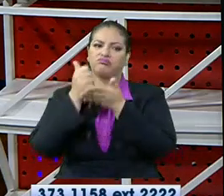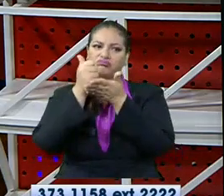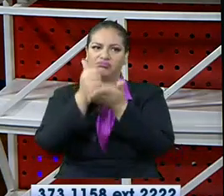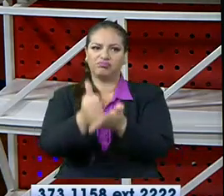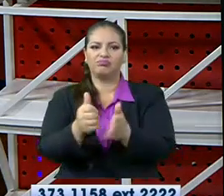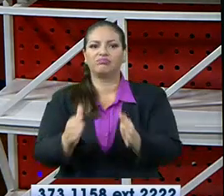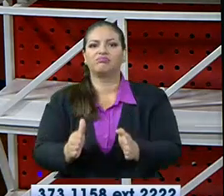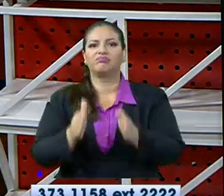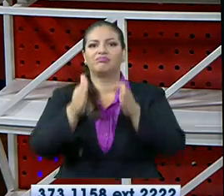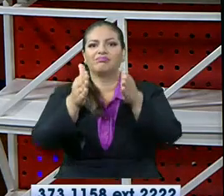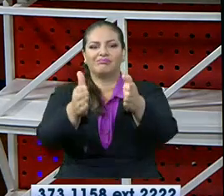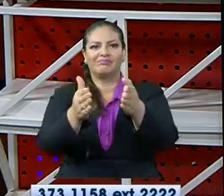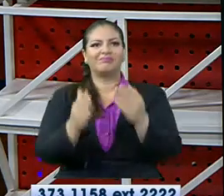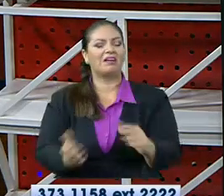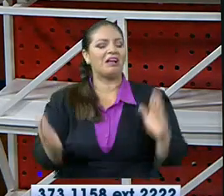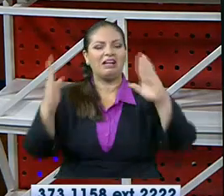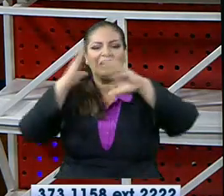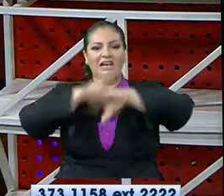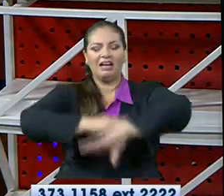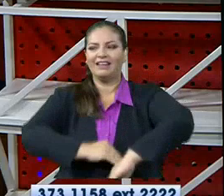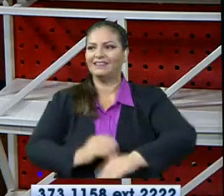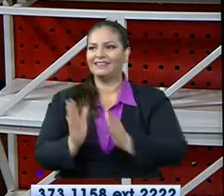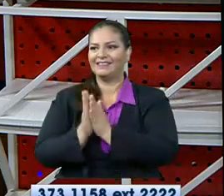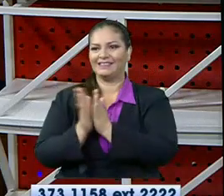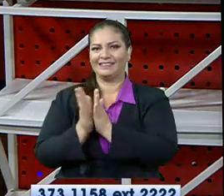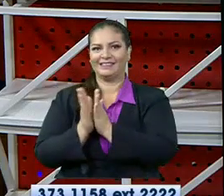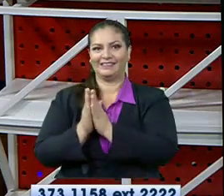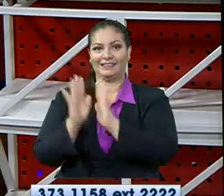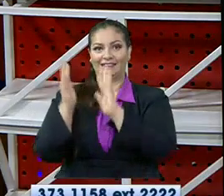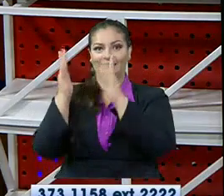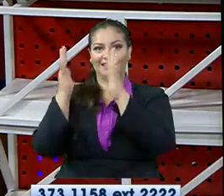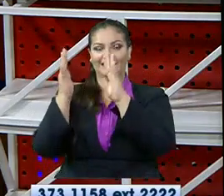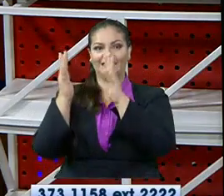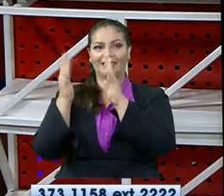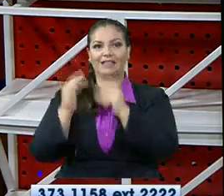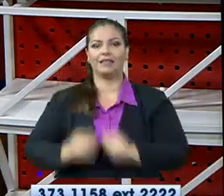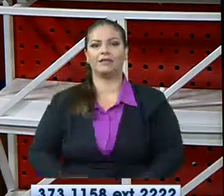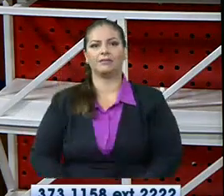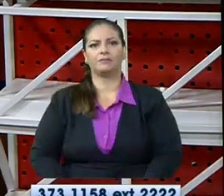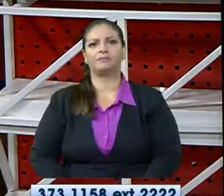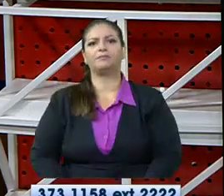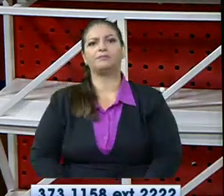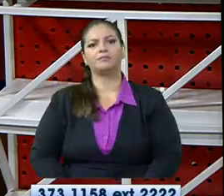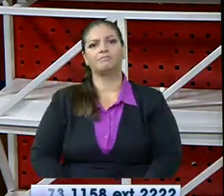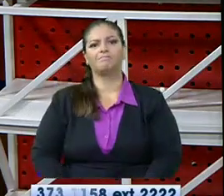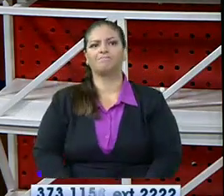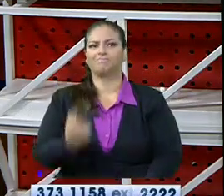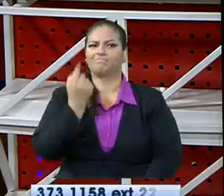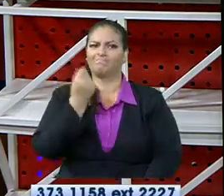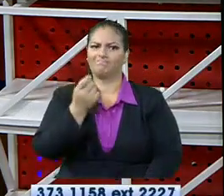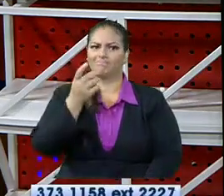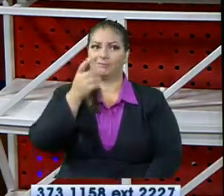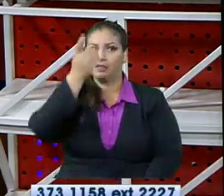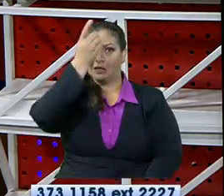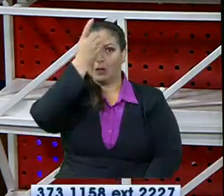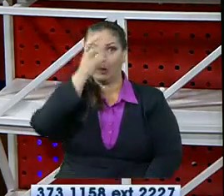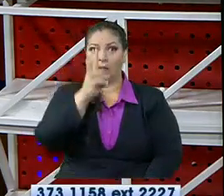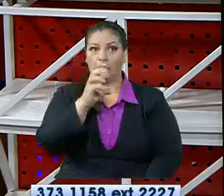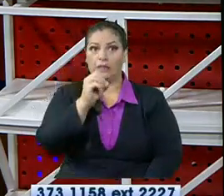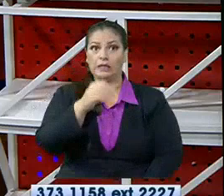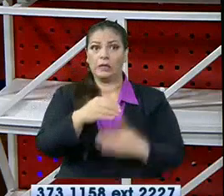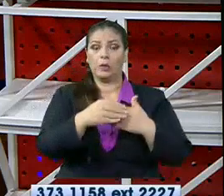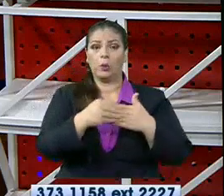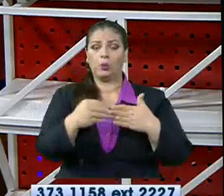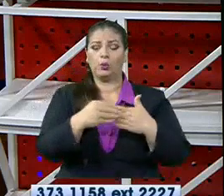Eso es manejable, yo Eso creo. Ya es manejable, ya tienen una preocupación menos en medio del dolor. Así no deja es. De ser, sin embargo, una preocupación. Así que aún